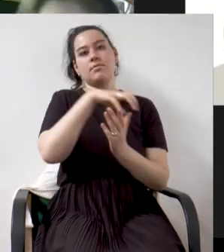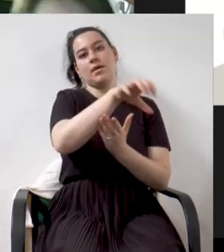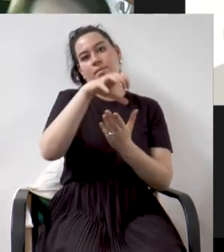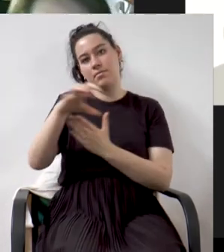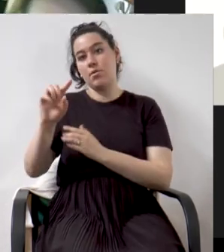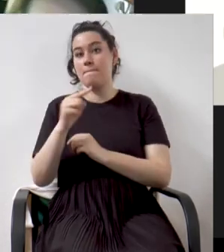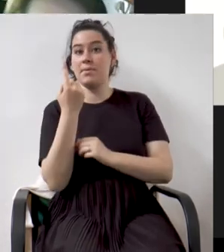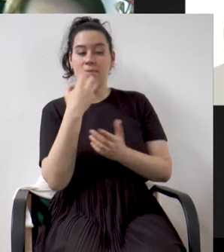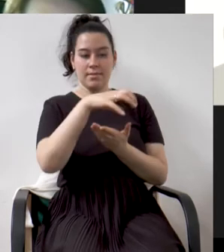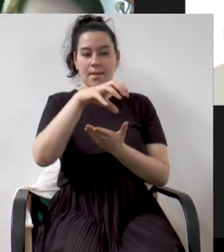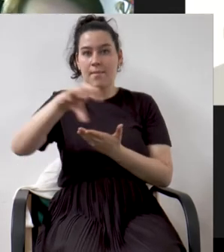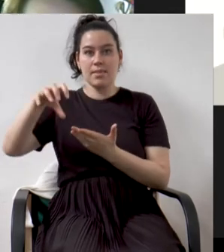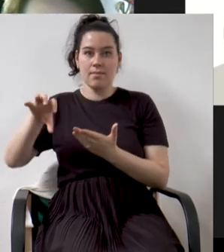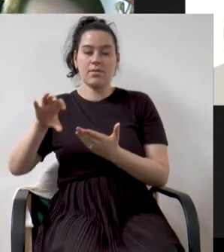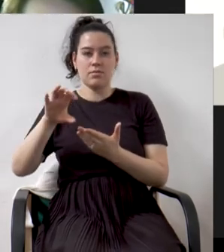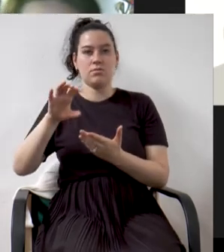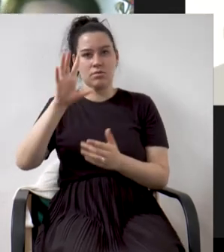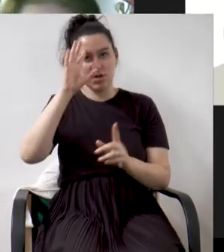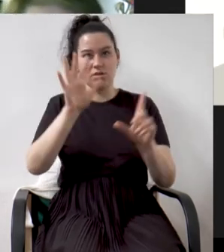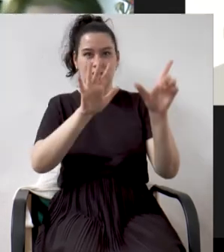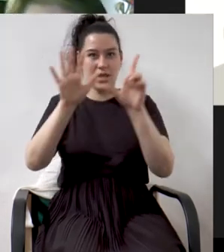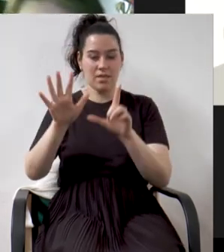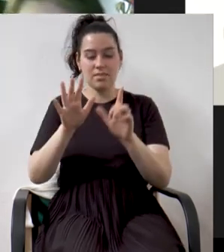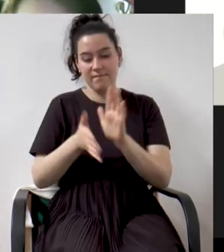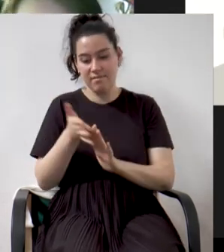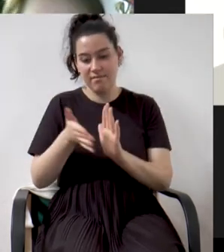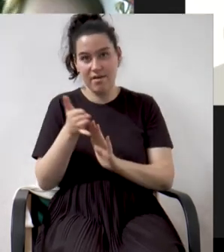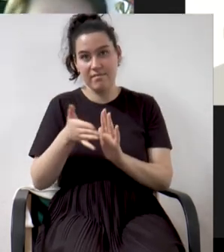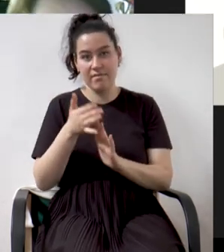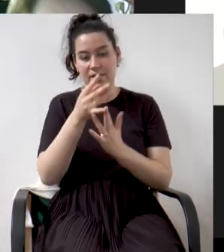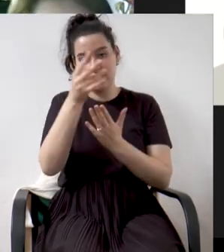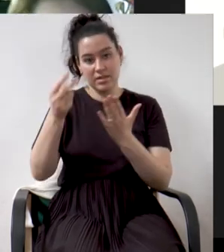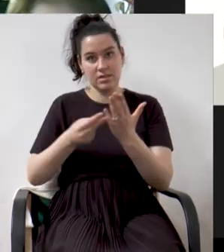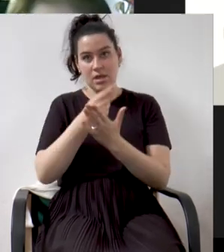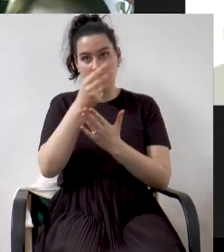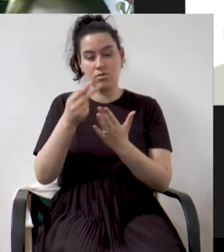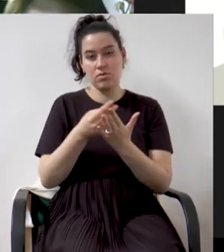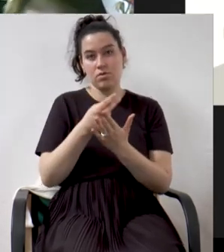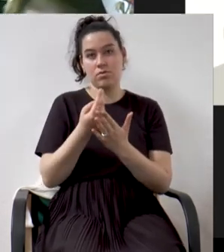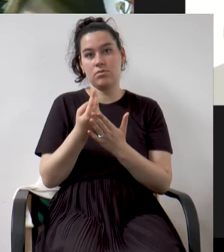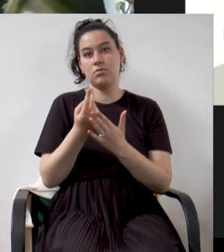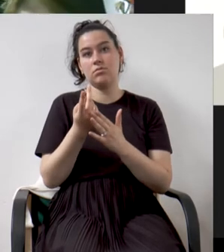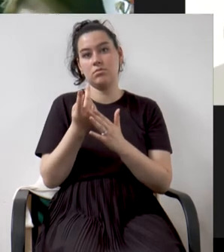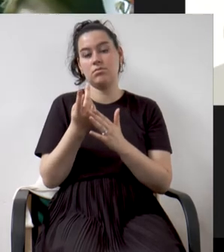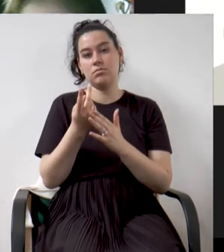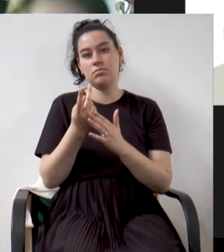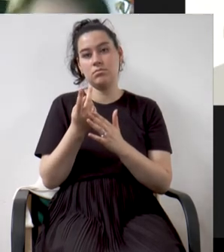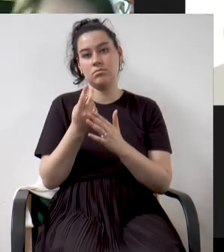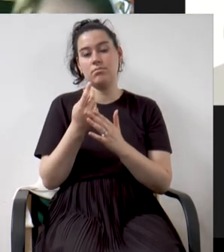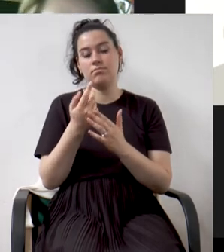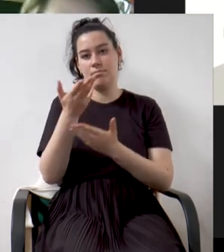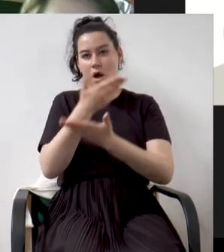primera tanda de departamentos, que de hecho son 7, y de hecho está en el diseño, que si ahora lo quiere poner ya en pantalla lo podemos